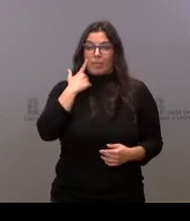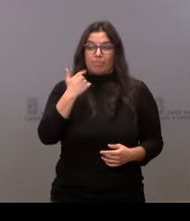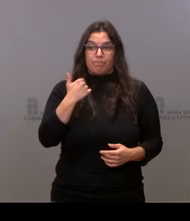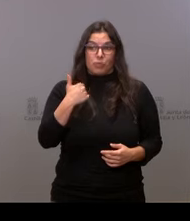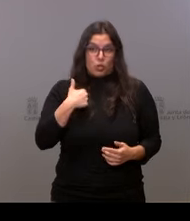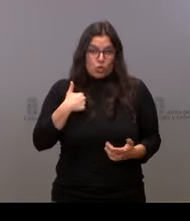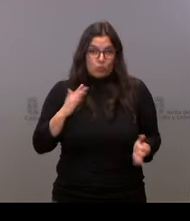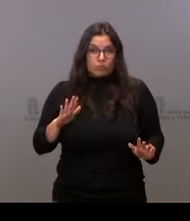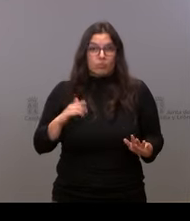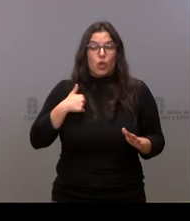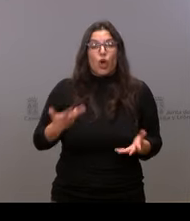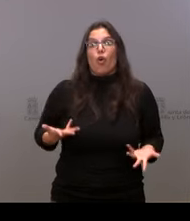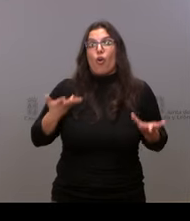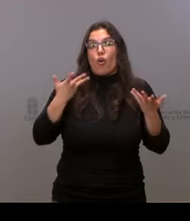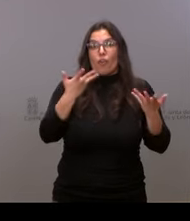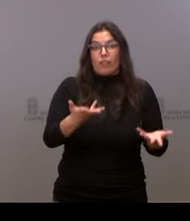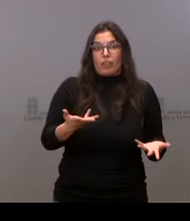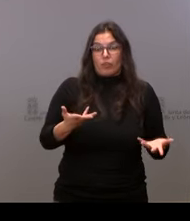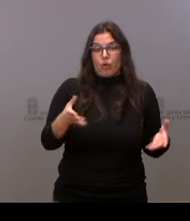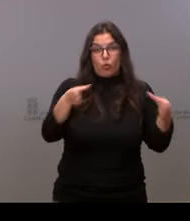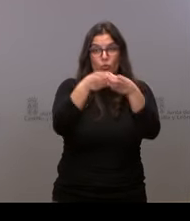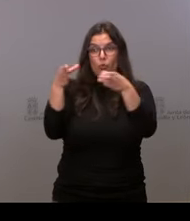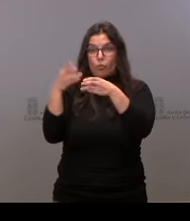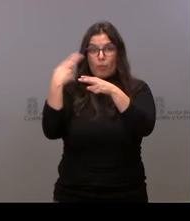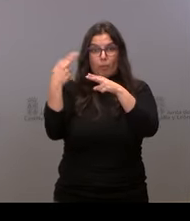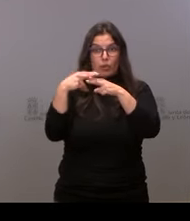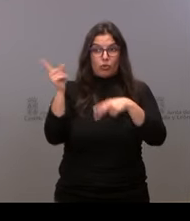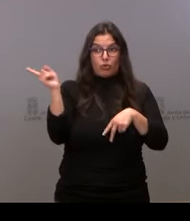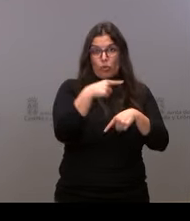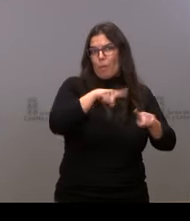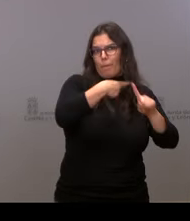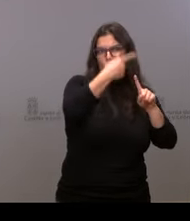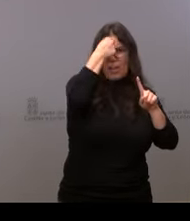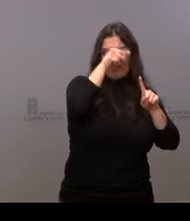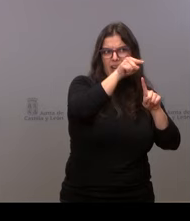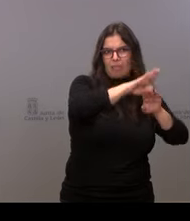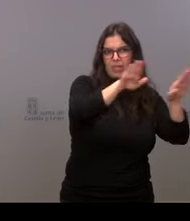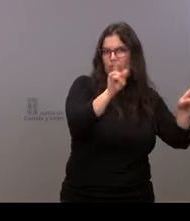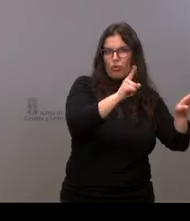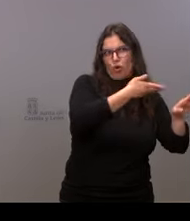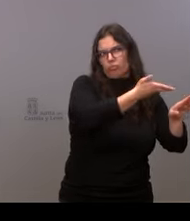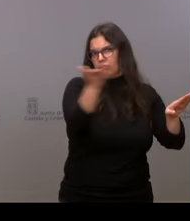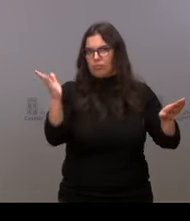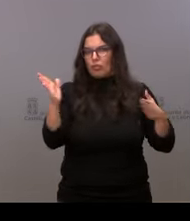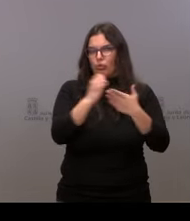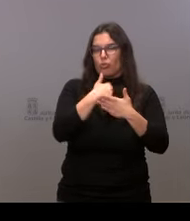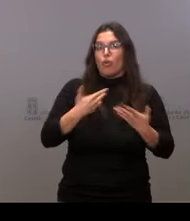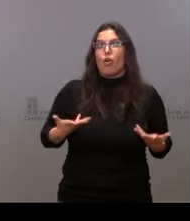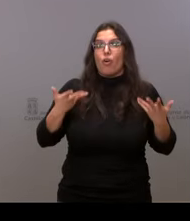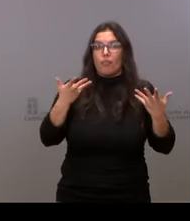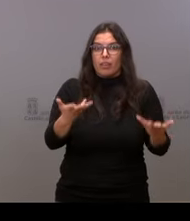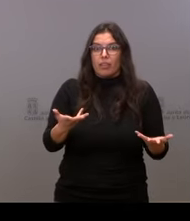lo que les ofrezco a todas las fuerzas políticas no solo por ávila a todas las fuerzas políticas les ofrezco